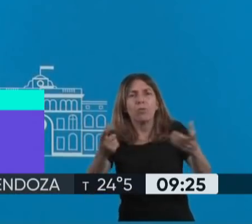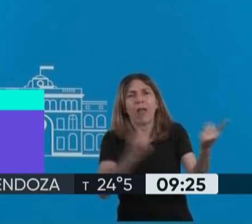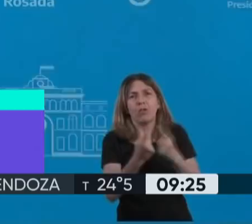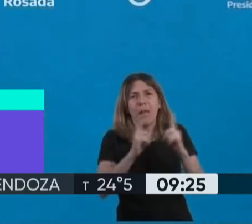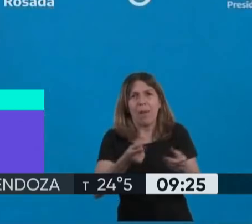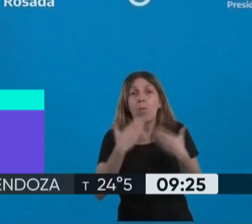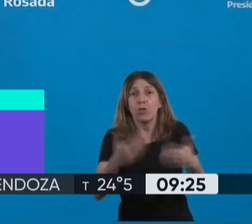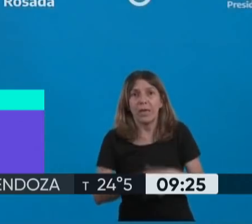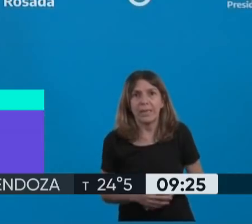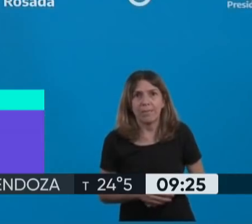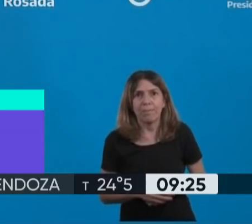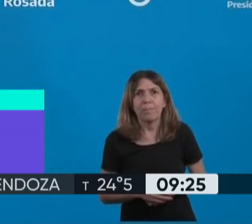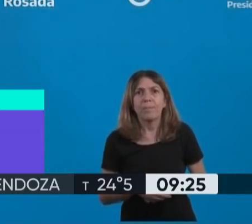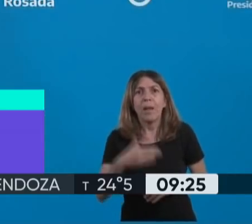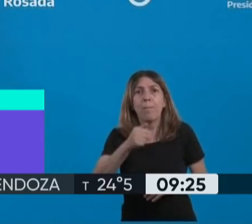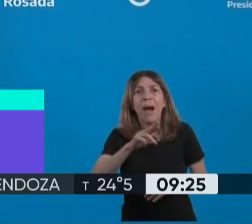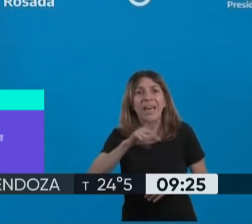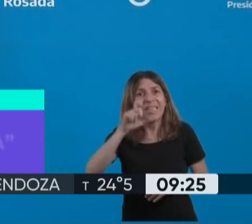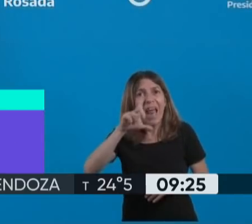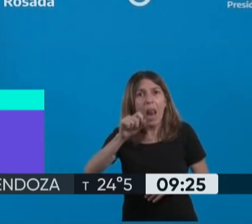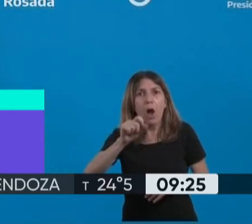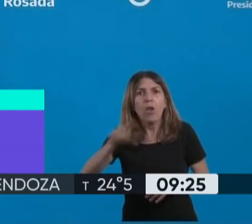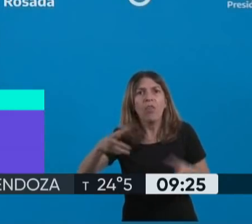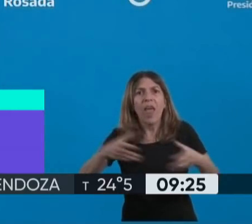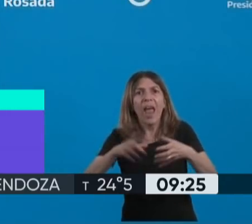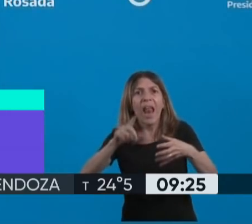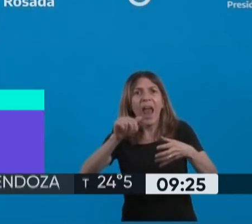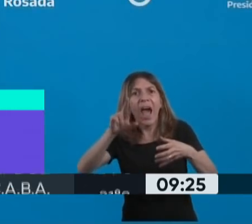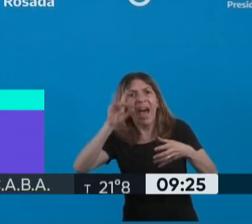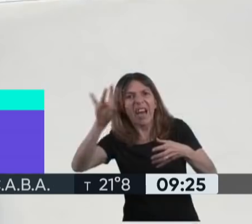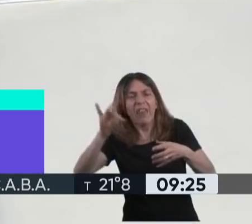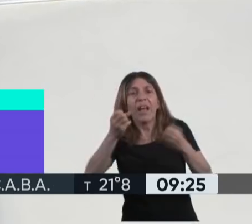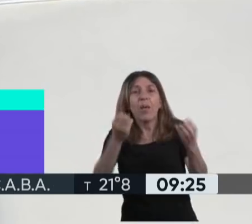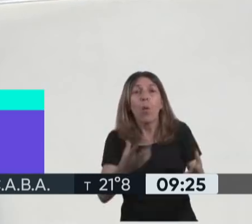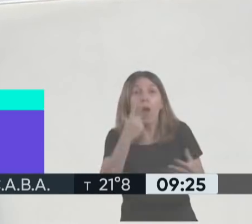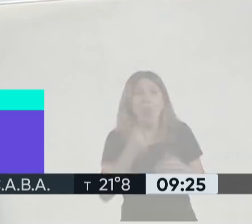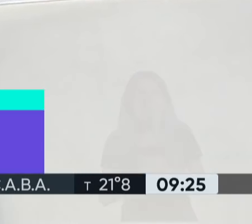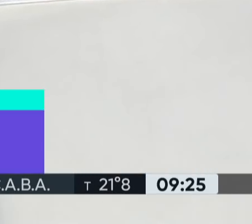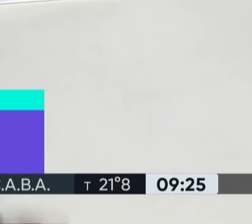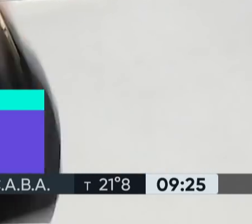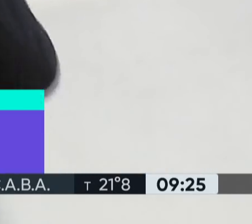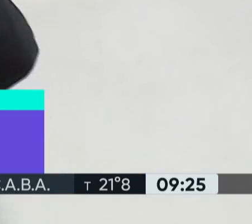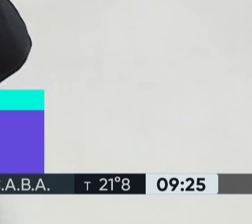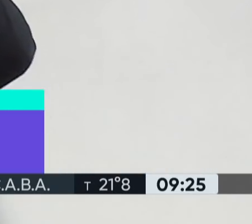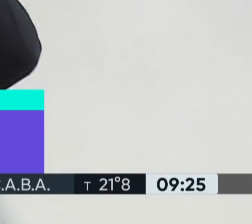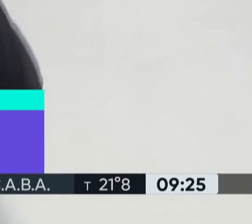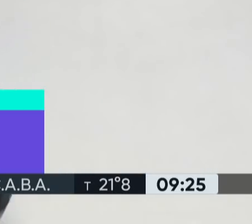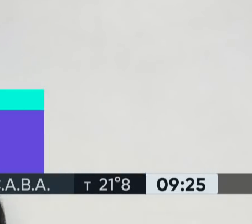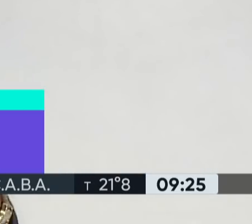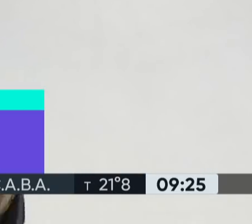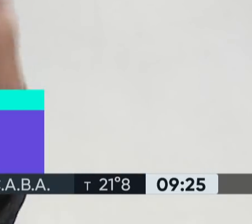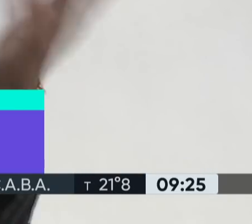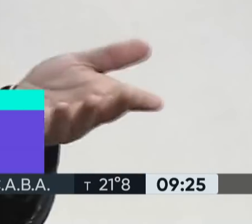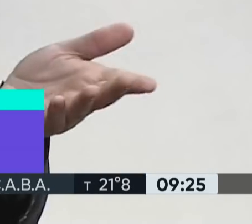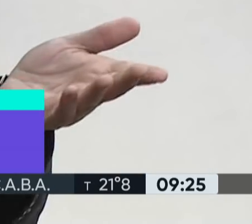gracias. Marcelo de la Red, ¿cómo estás, Marcelo? Buen día. ¿Qué tal? Buenos días. Portavoz, debe haber pasado usted muchas veces